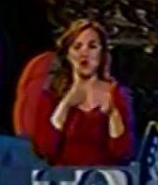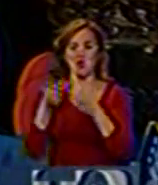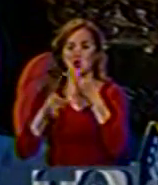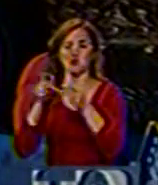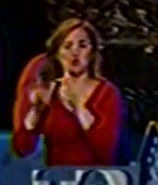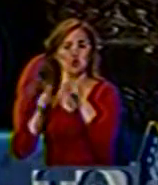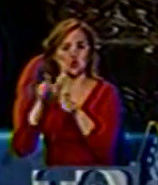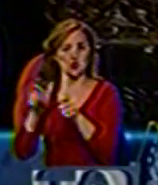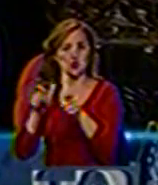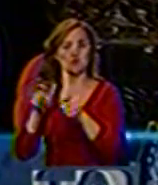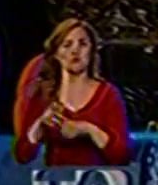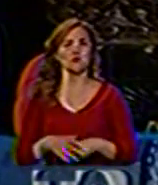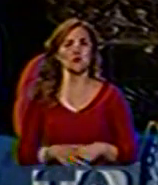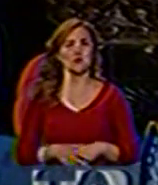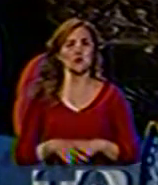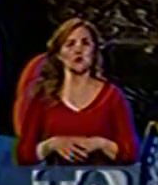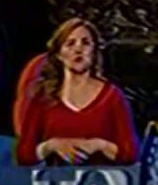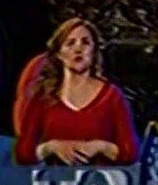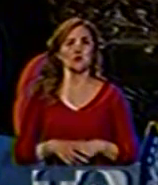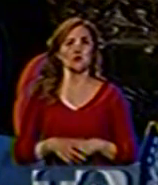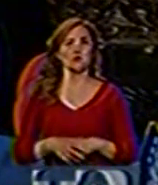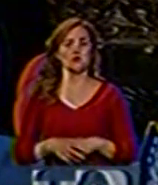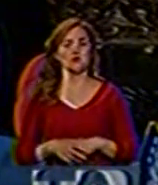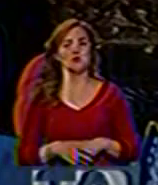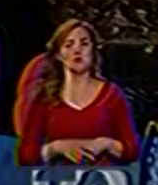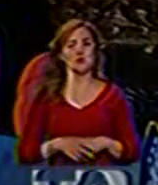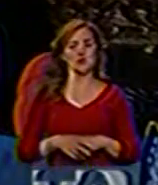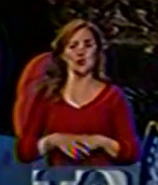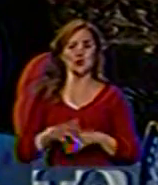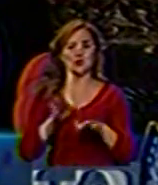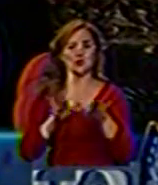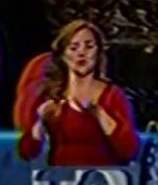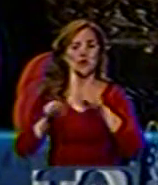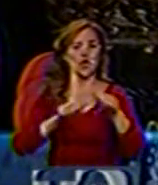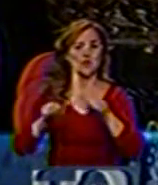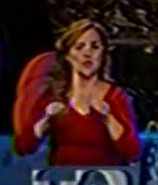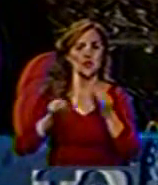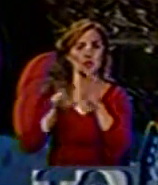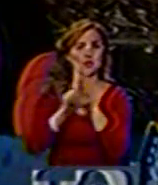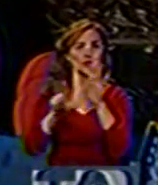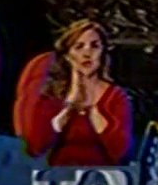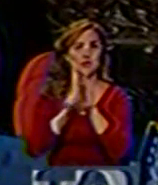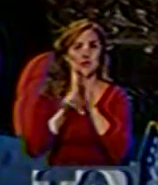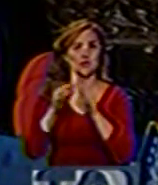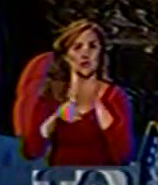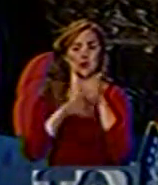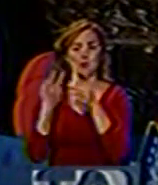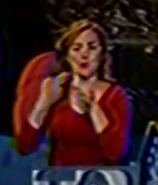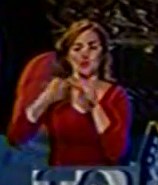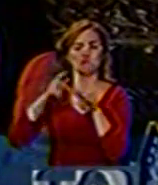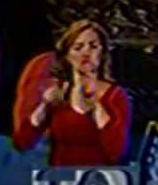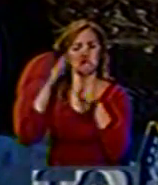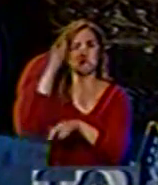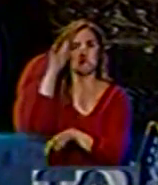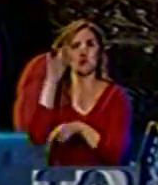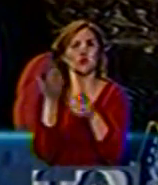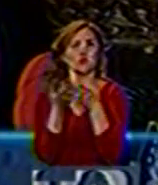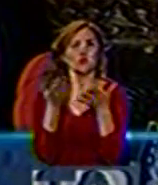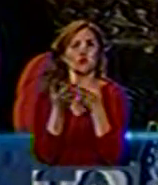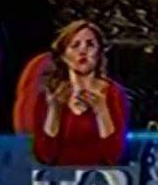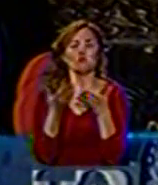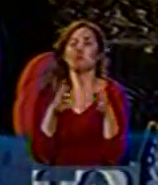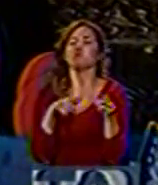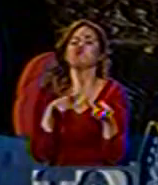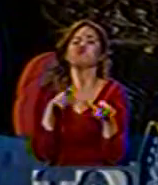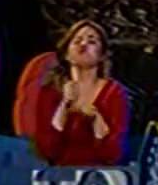La regularización es la mayor garantía efectivamente de que tengamos aquí personas de las que sabremos efectivamente de dónde vienen, qué